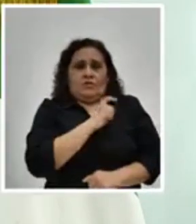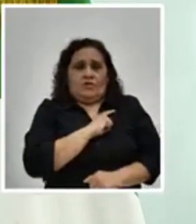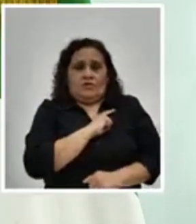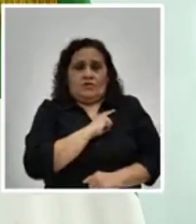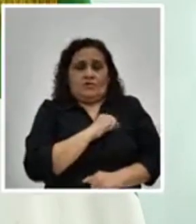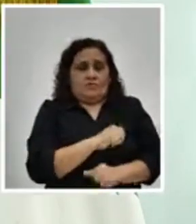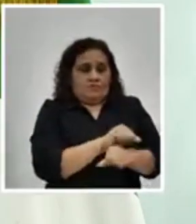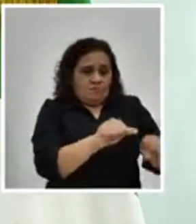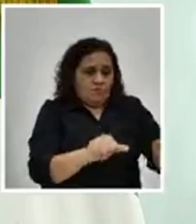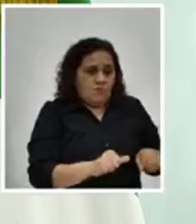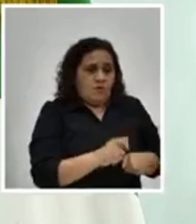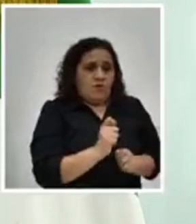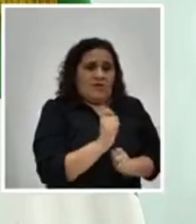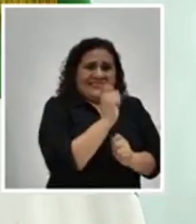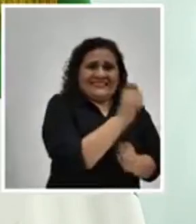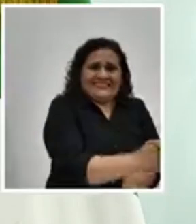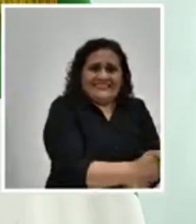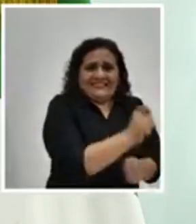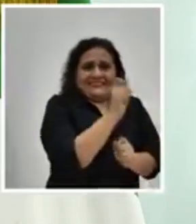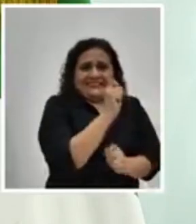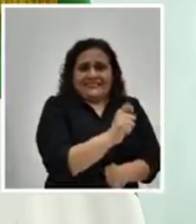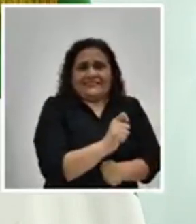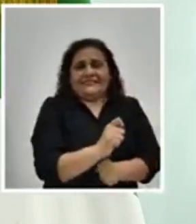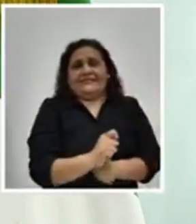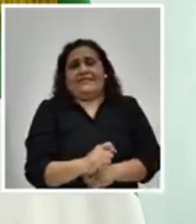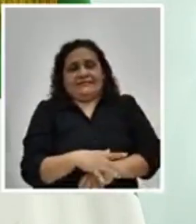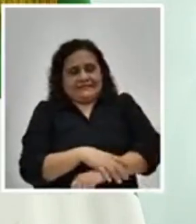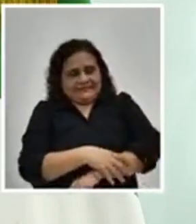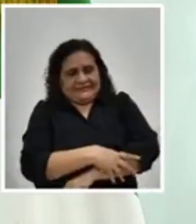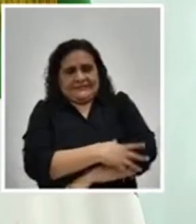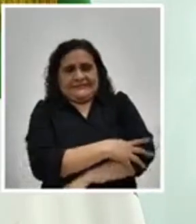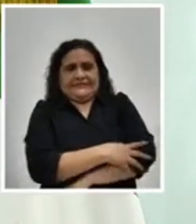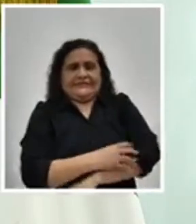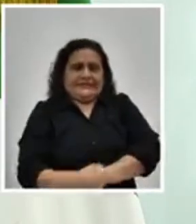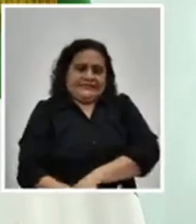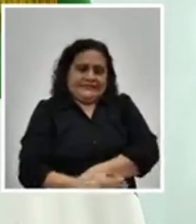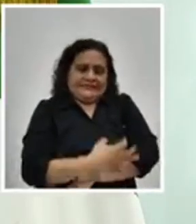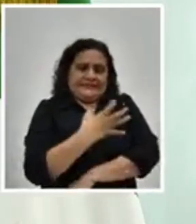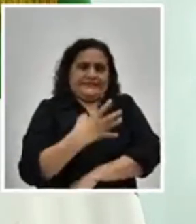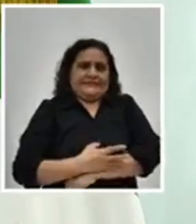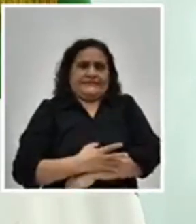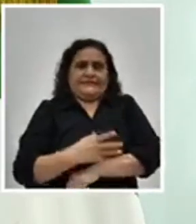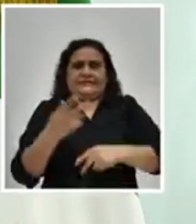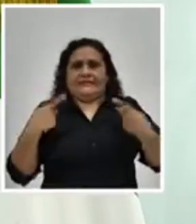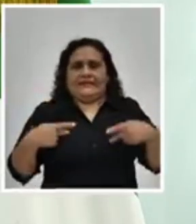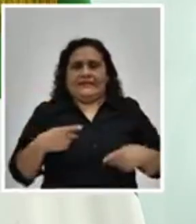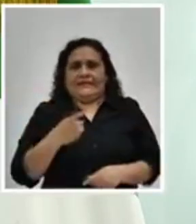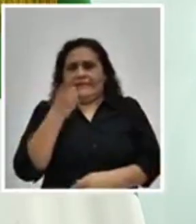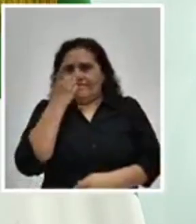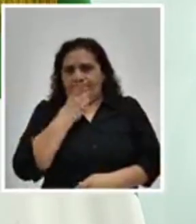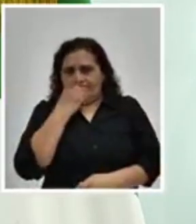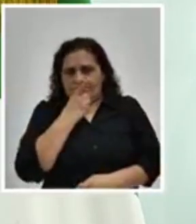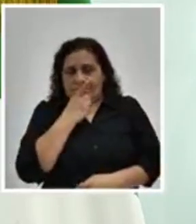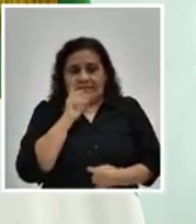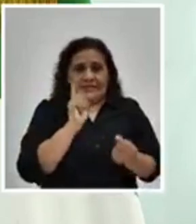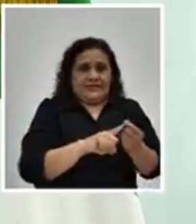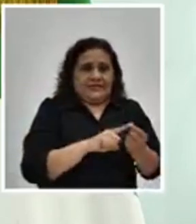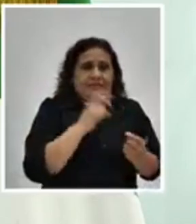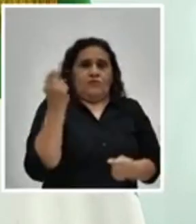sector pesquero, pacientes con quemaduras, pacientes con diabetes y quien lo